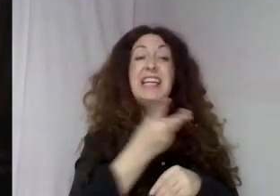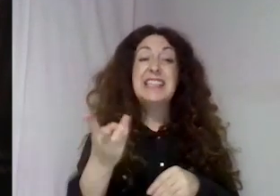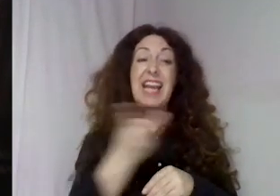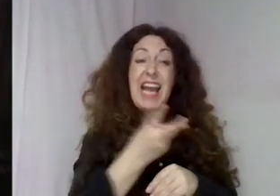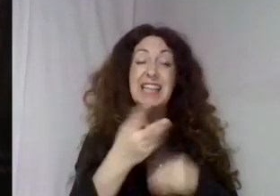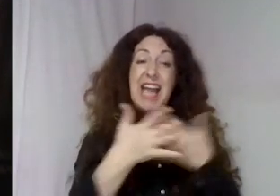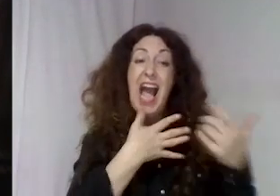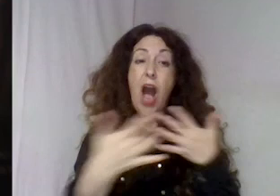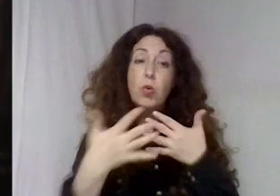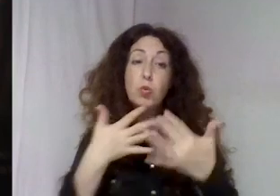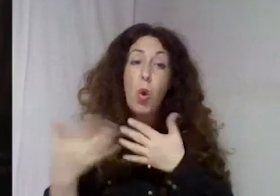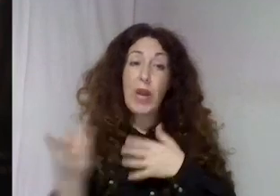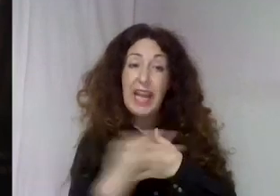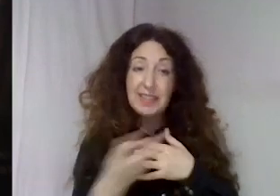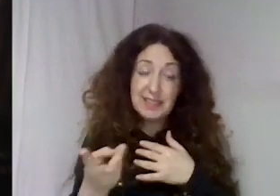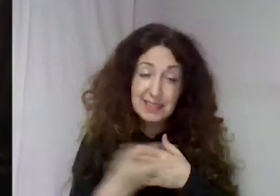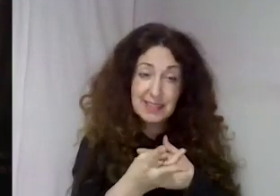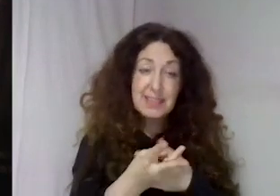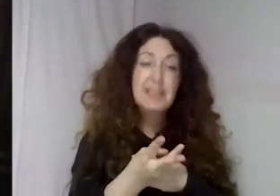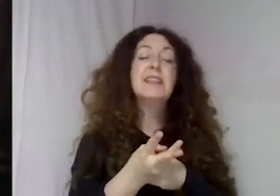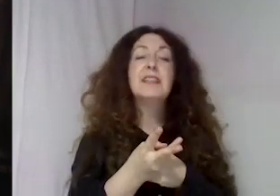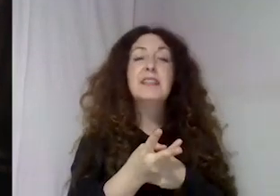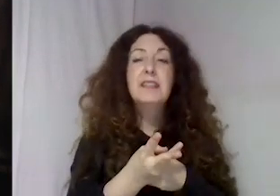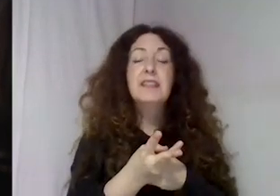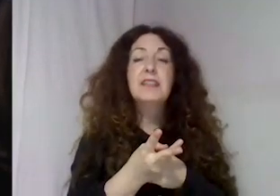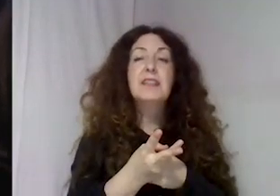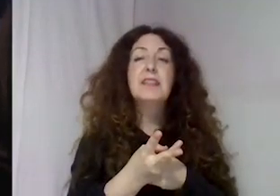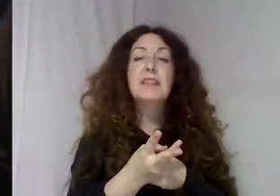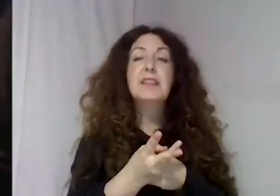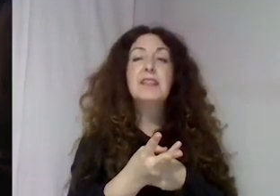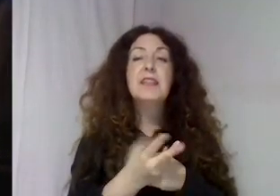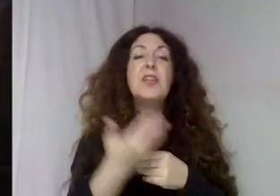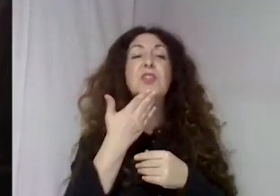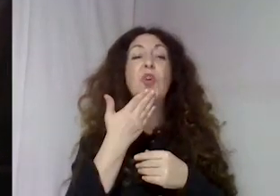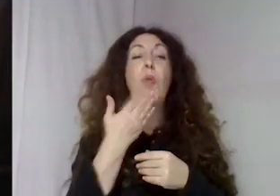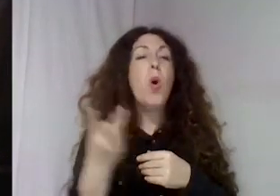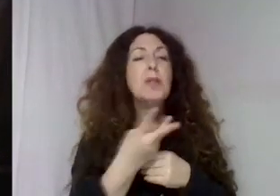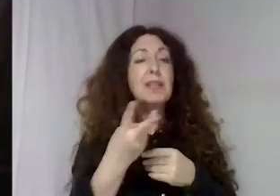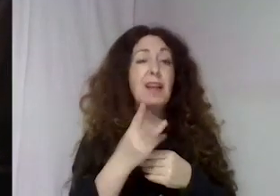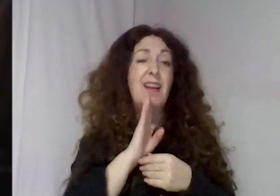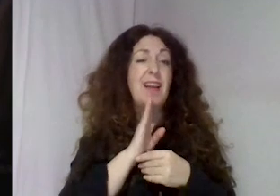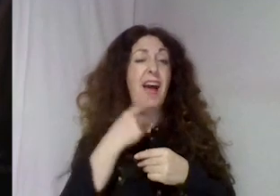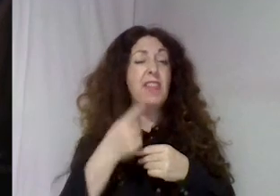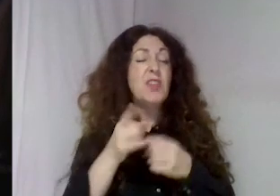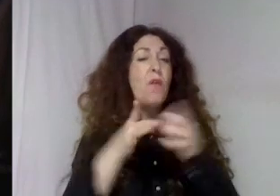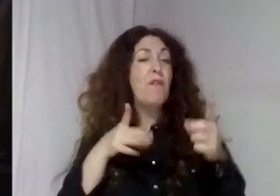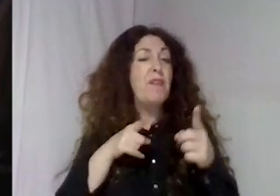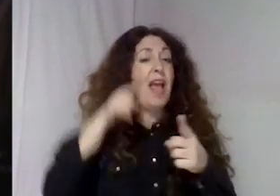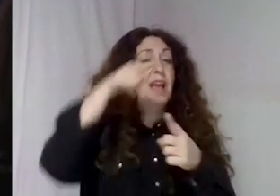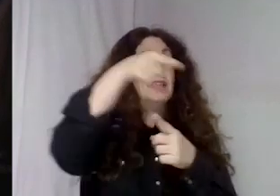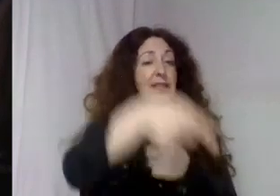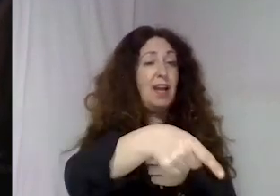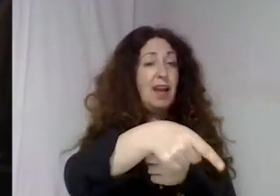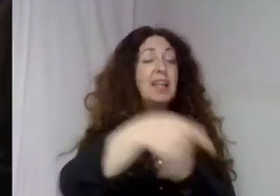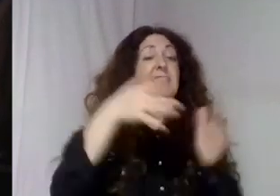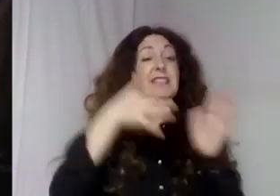música ha sido extraordinario, la poesía, la pintura, qué decir, la propia arquitectura. O sea, yo creo que estamos,